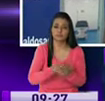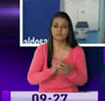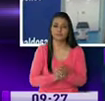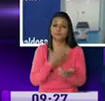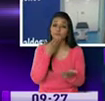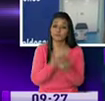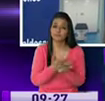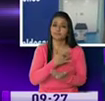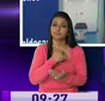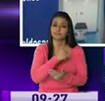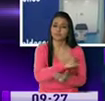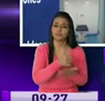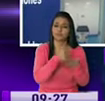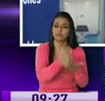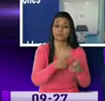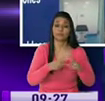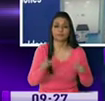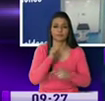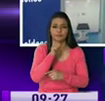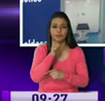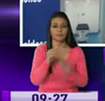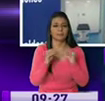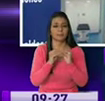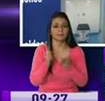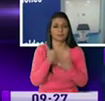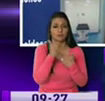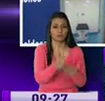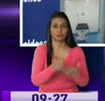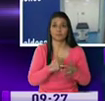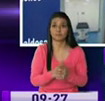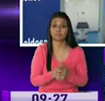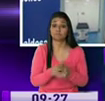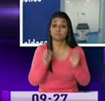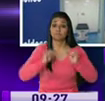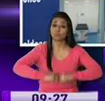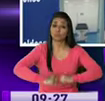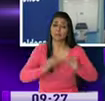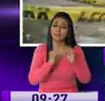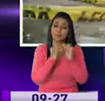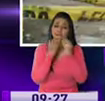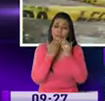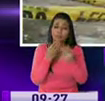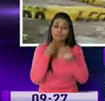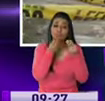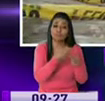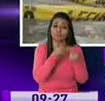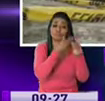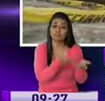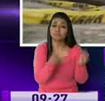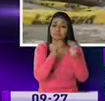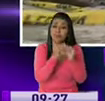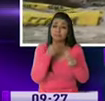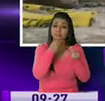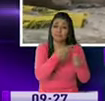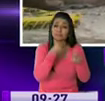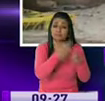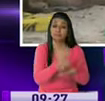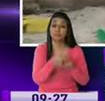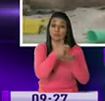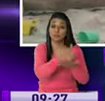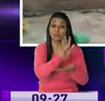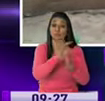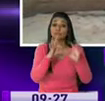por dolerse, pero todavía hay mucho más que hacer. Así que si puede ser un poquito más generoso, si puede ayudarles un poco más a esta